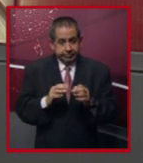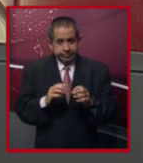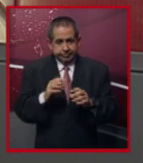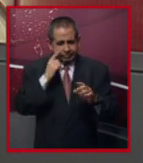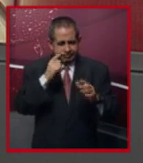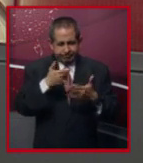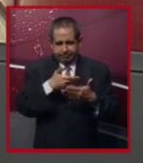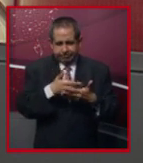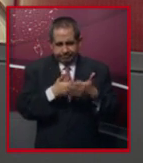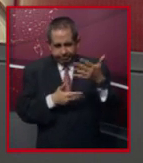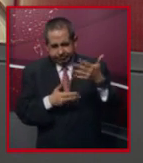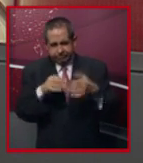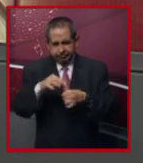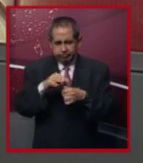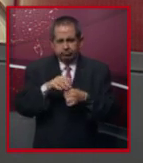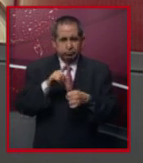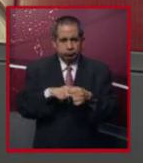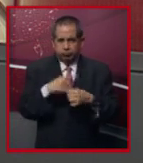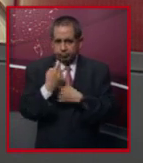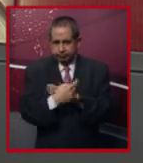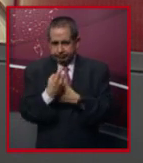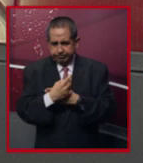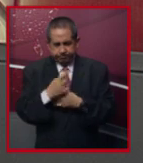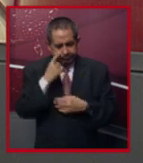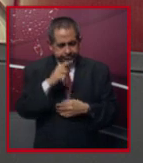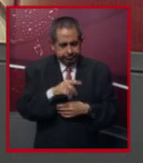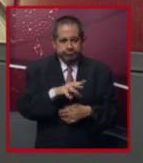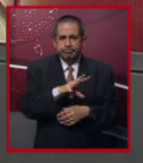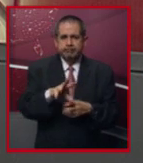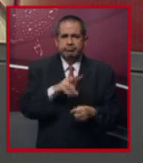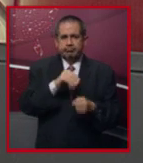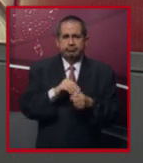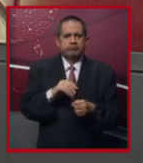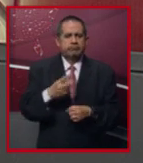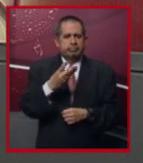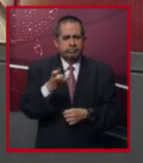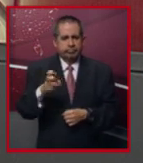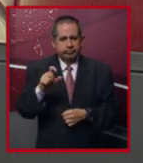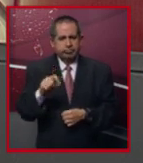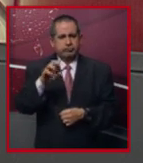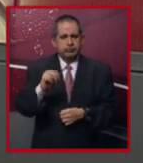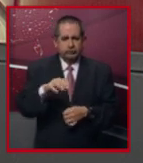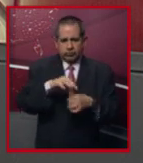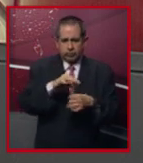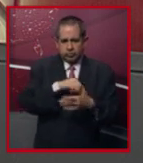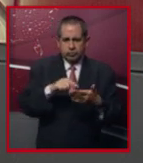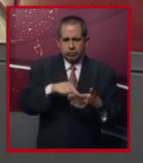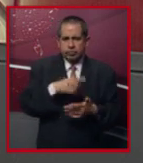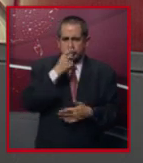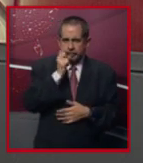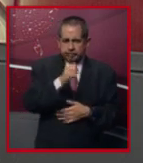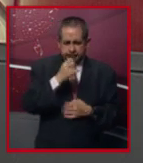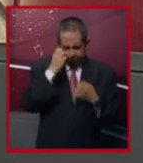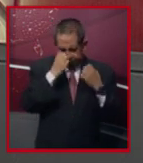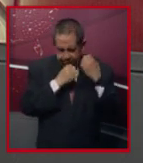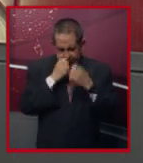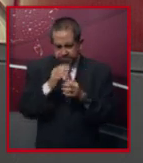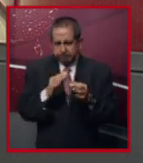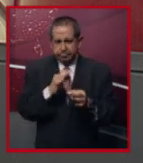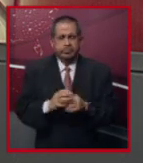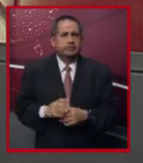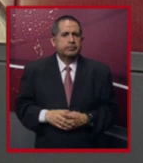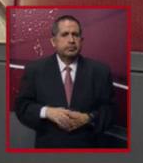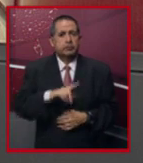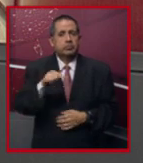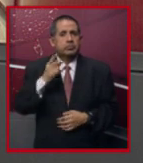Sistema Parlamentario de Asistencia y Votación Automatizado, encontrará que se contabilizaron 329 votos a favor luego de la revisión respectiva. Bueno, y